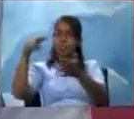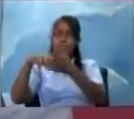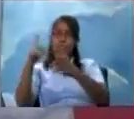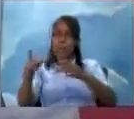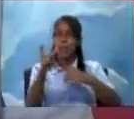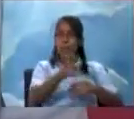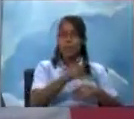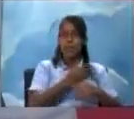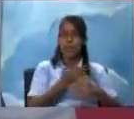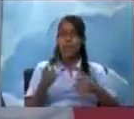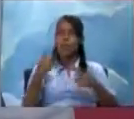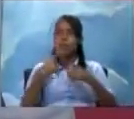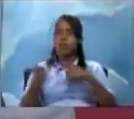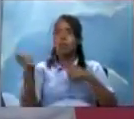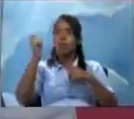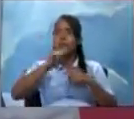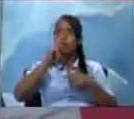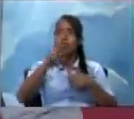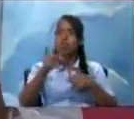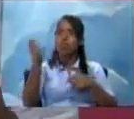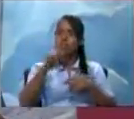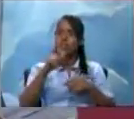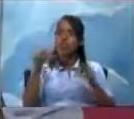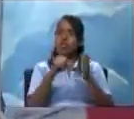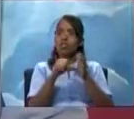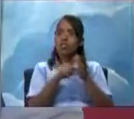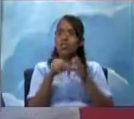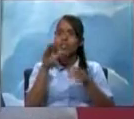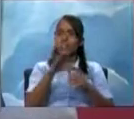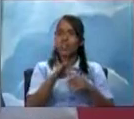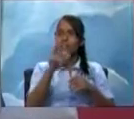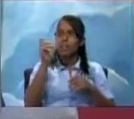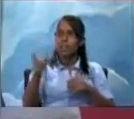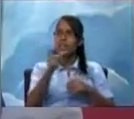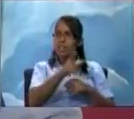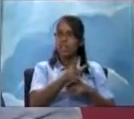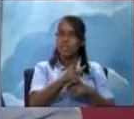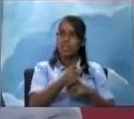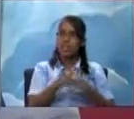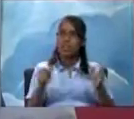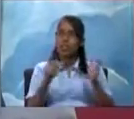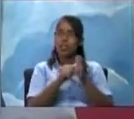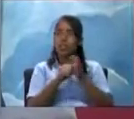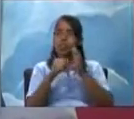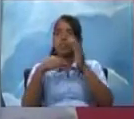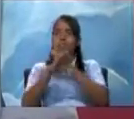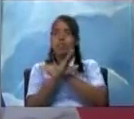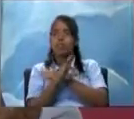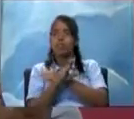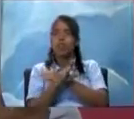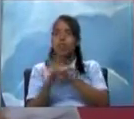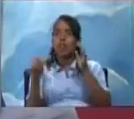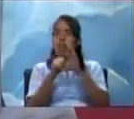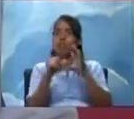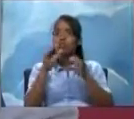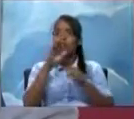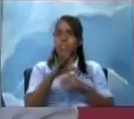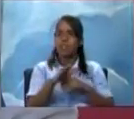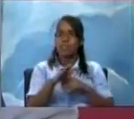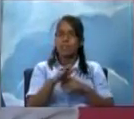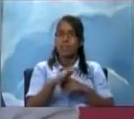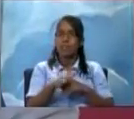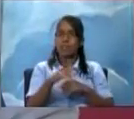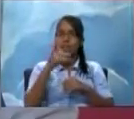paralíticos esto y aquello? Y después al mes, a los 2 meses, ¿dónde está esa gente? ¿A dónde se fue? ¿A dónde